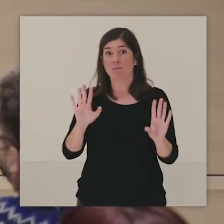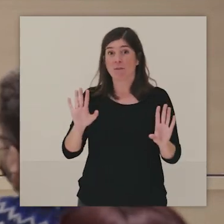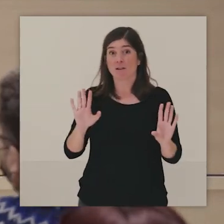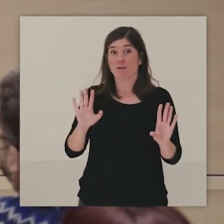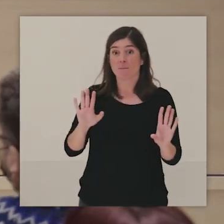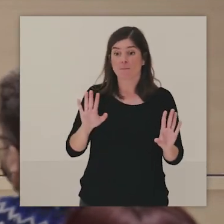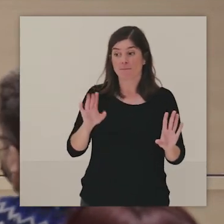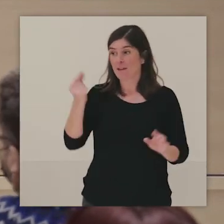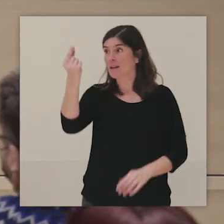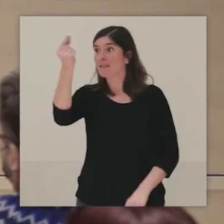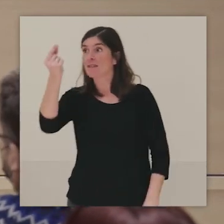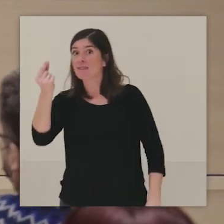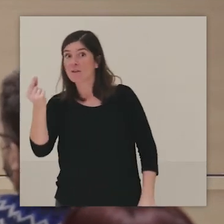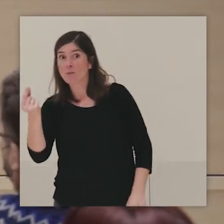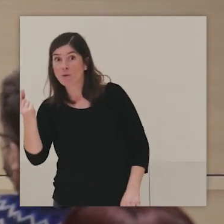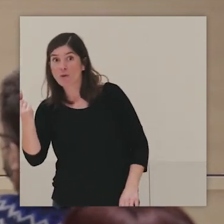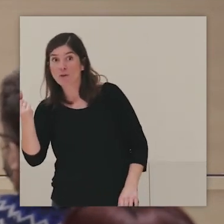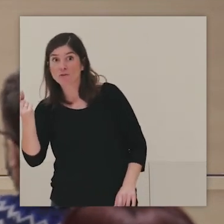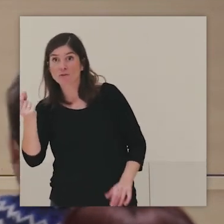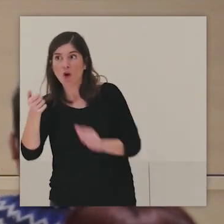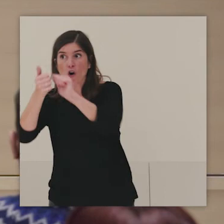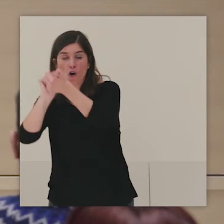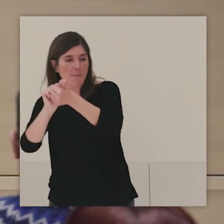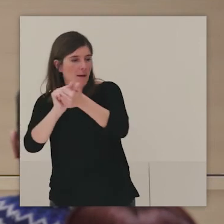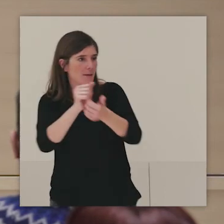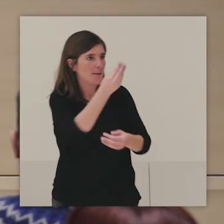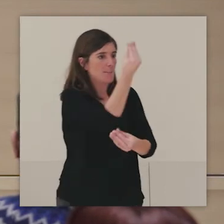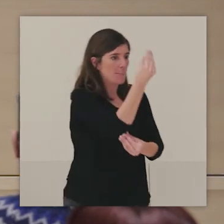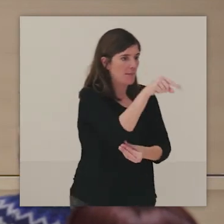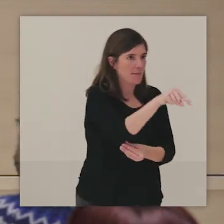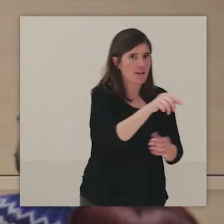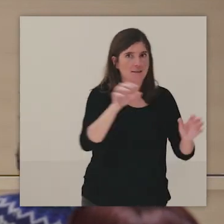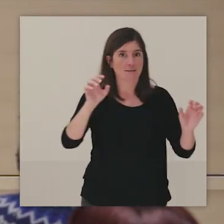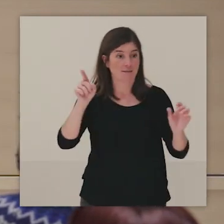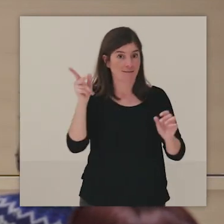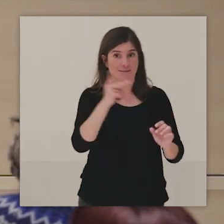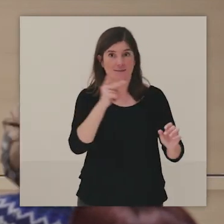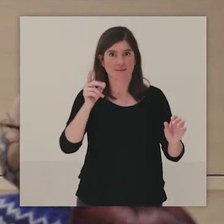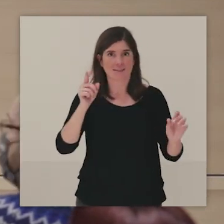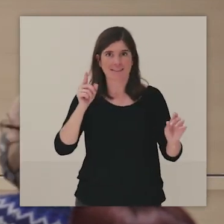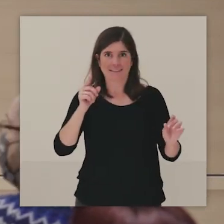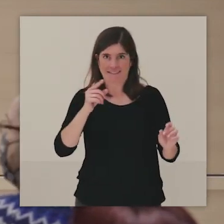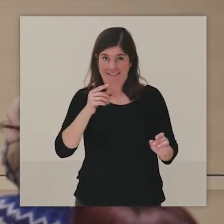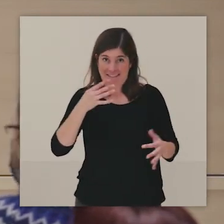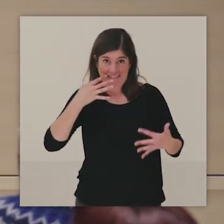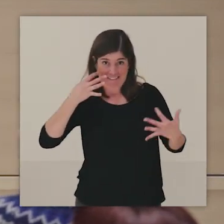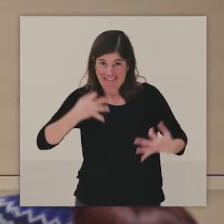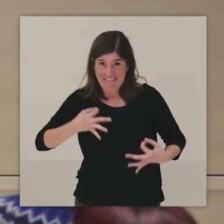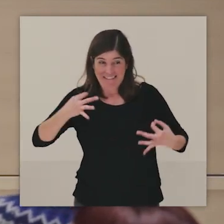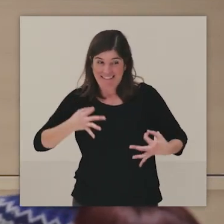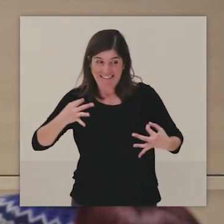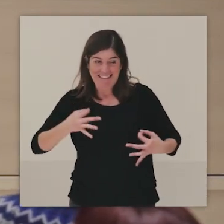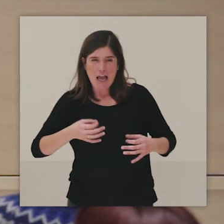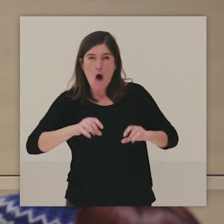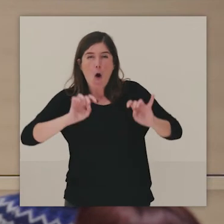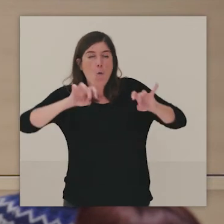figuras, esas figuras que imitan las piezas que se están representando, pues claro, veríamos que ahí pues no se asimilan